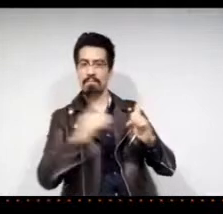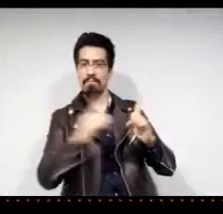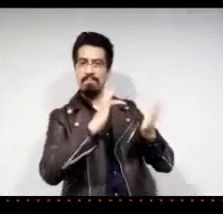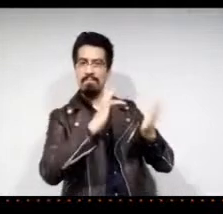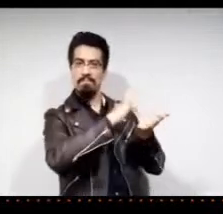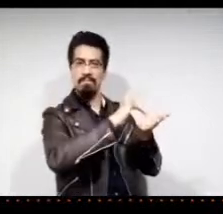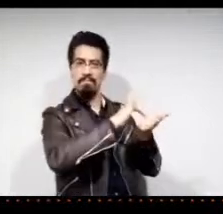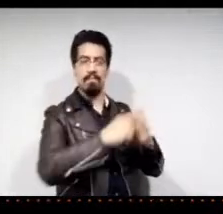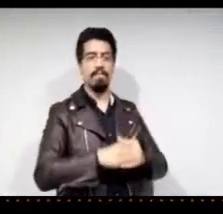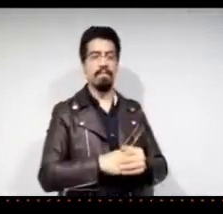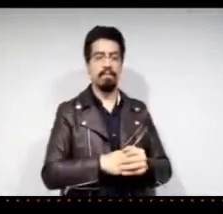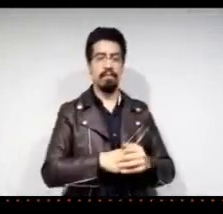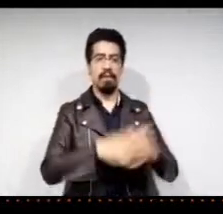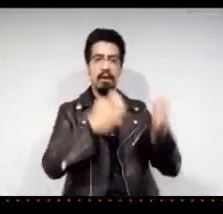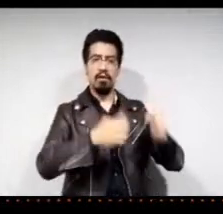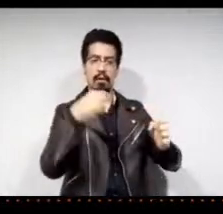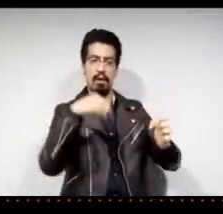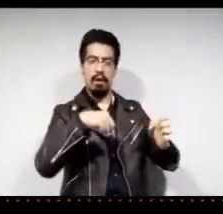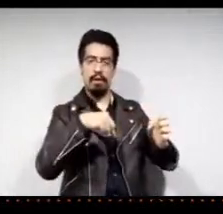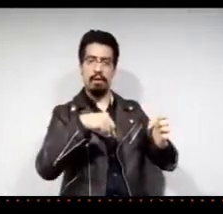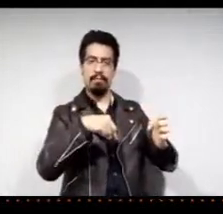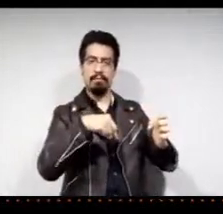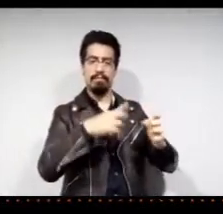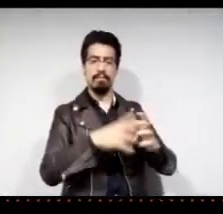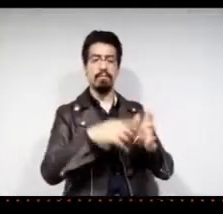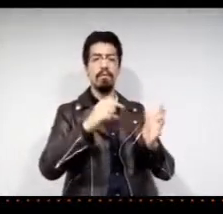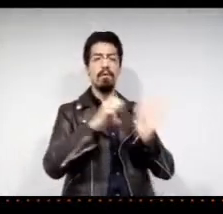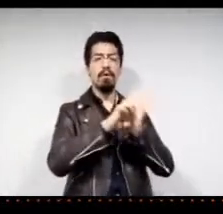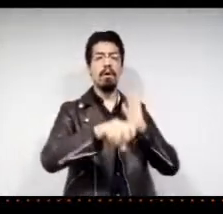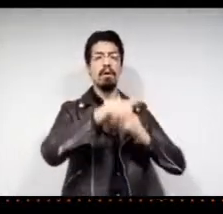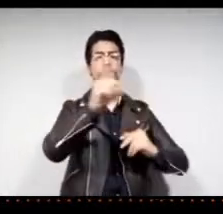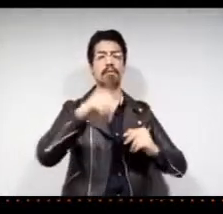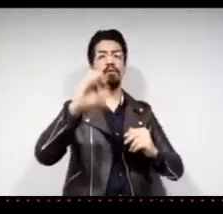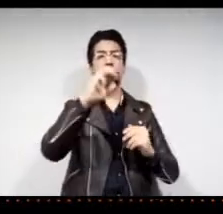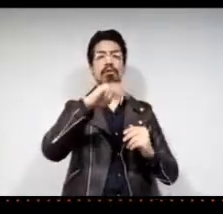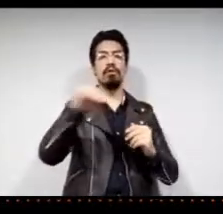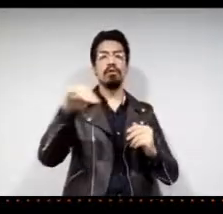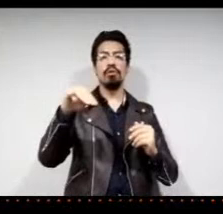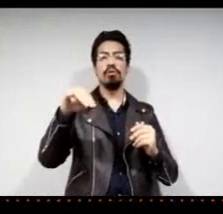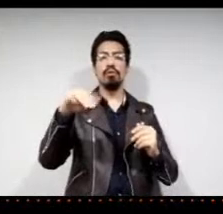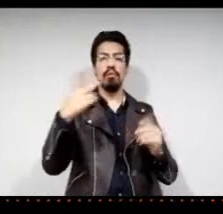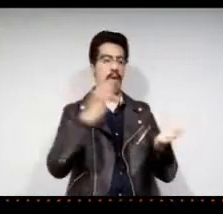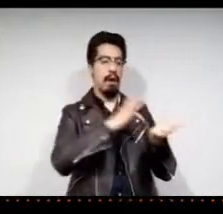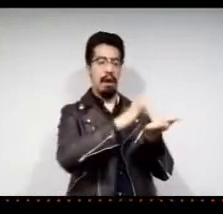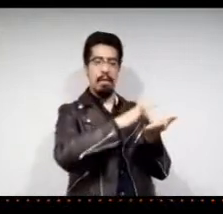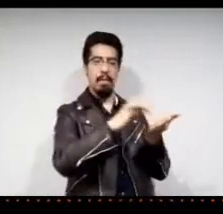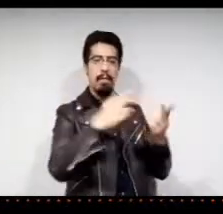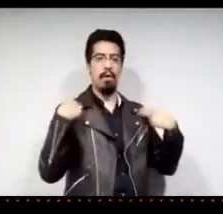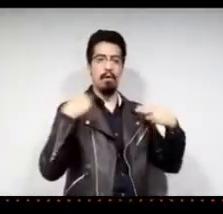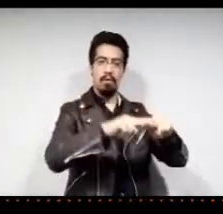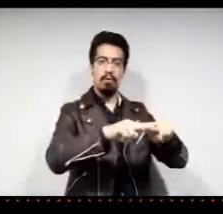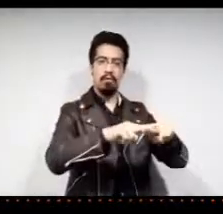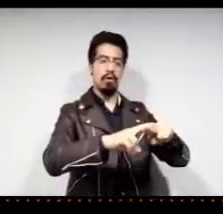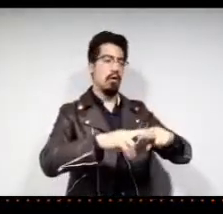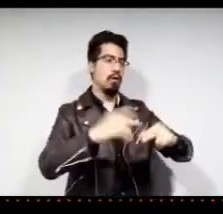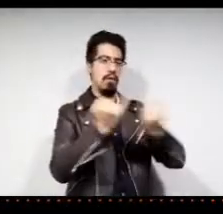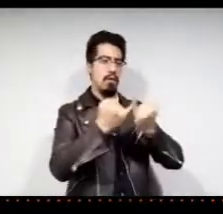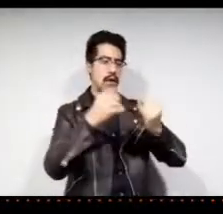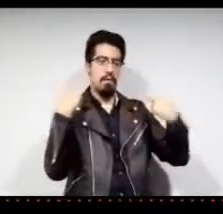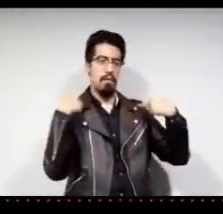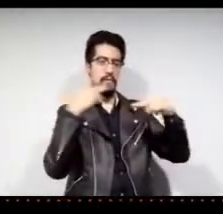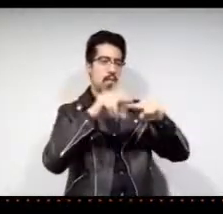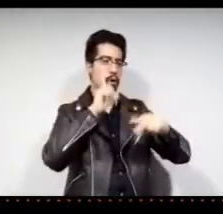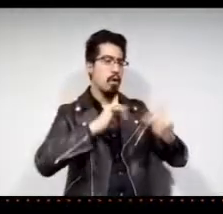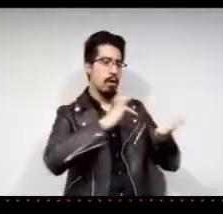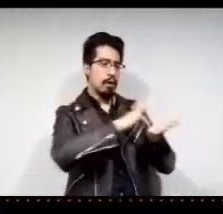de sincrónicas, ¿no? De Zoom, apoyando al profesor, a la profesora y a los alumnos con los problemas tecnológicos. Esto nos permitió